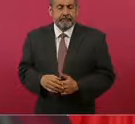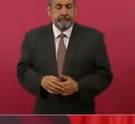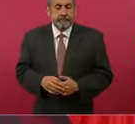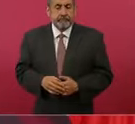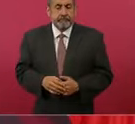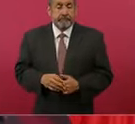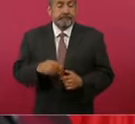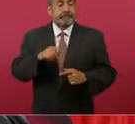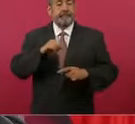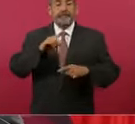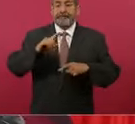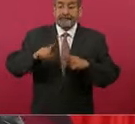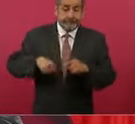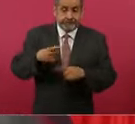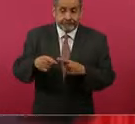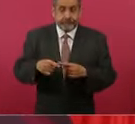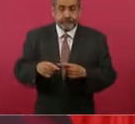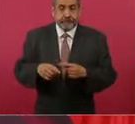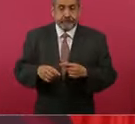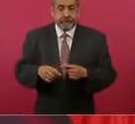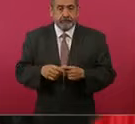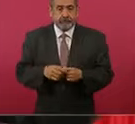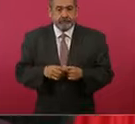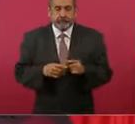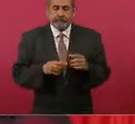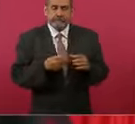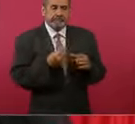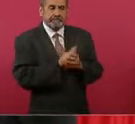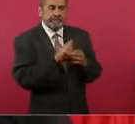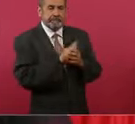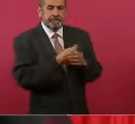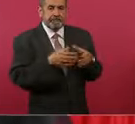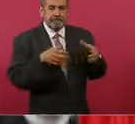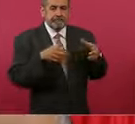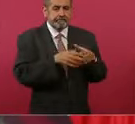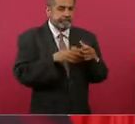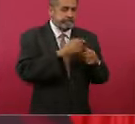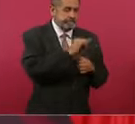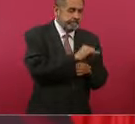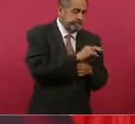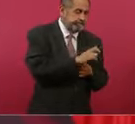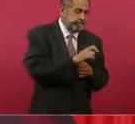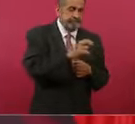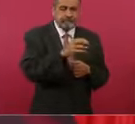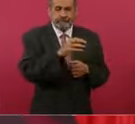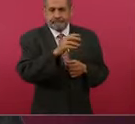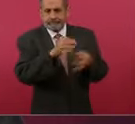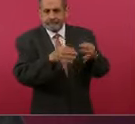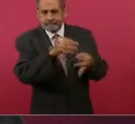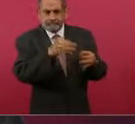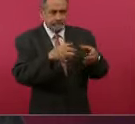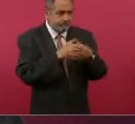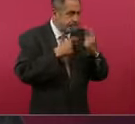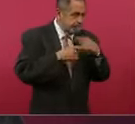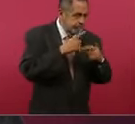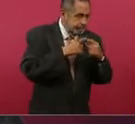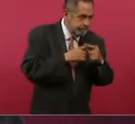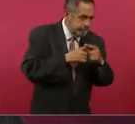Y luego que ya los habían puesto de acuerdo a los del